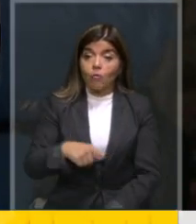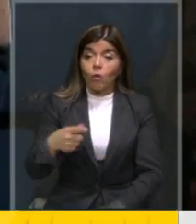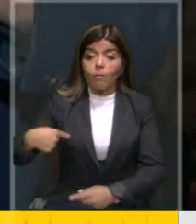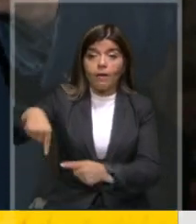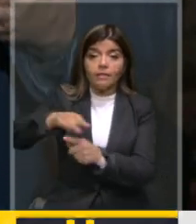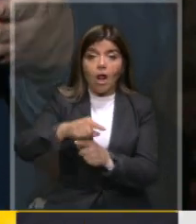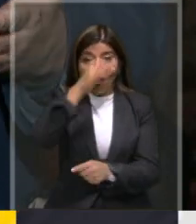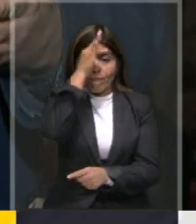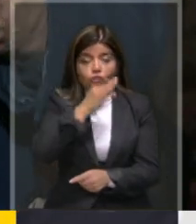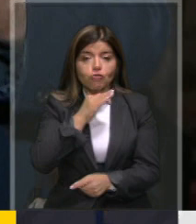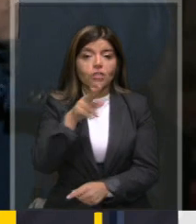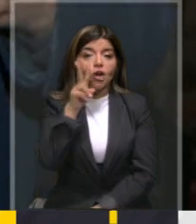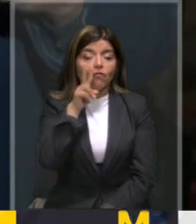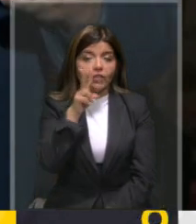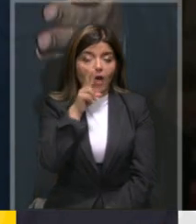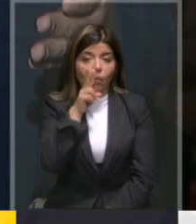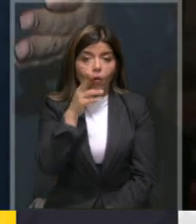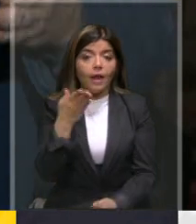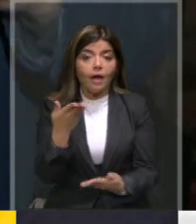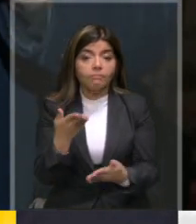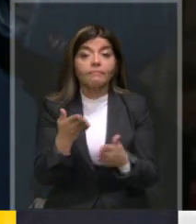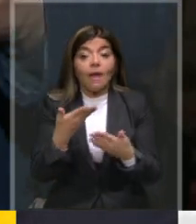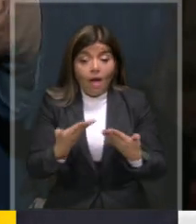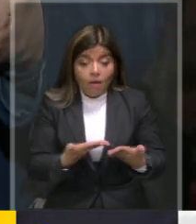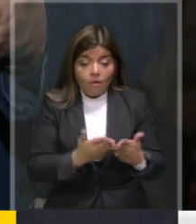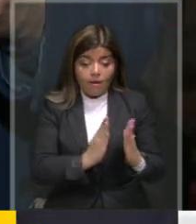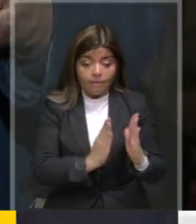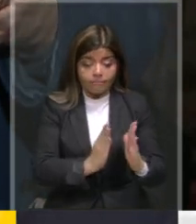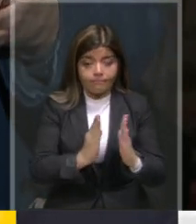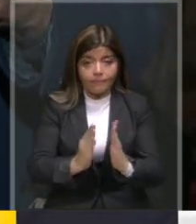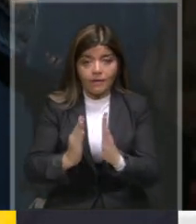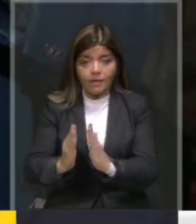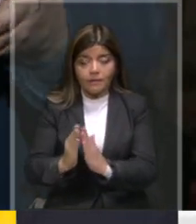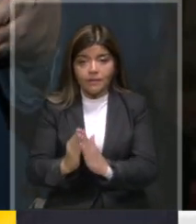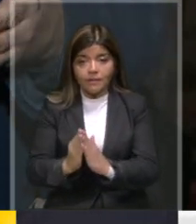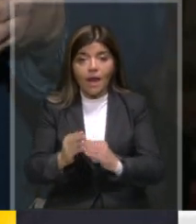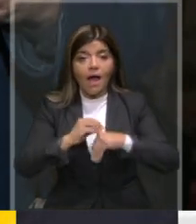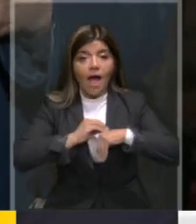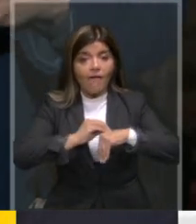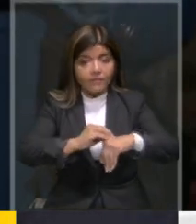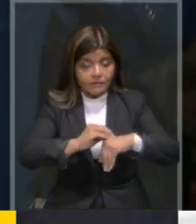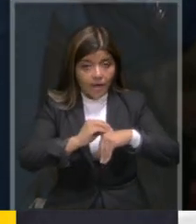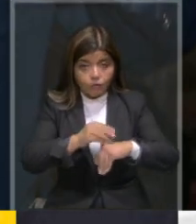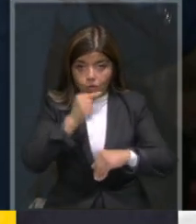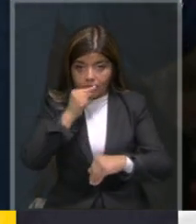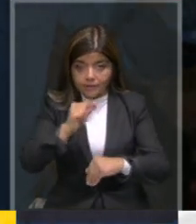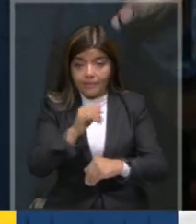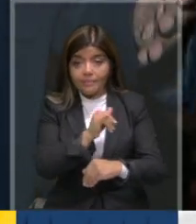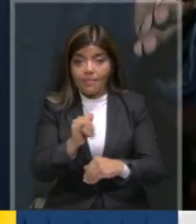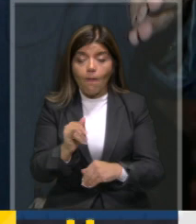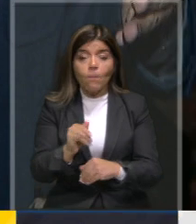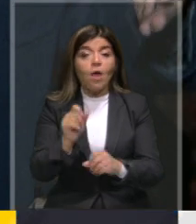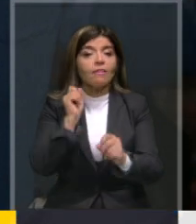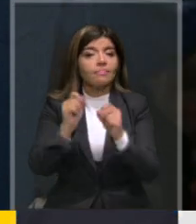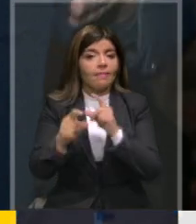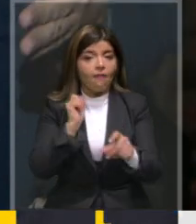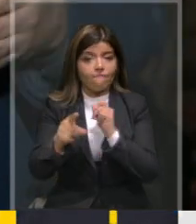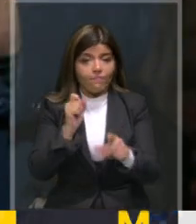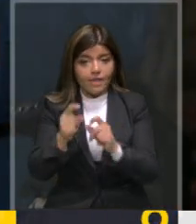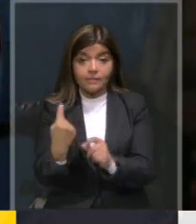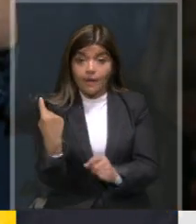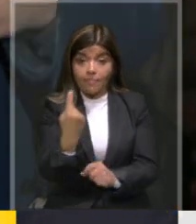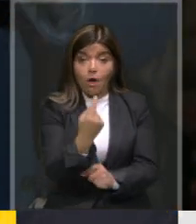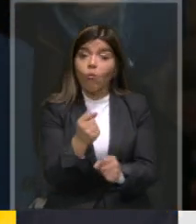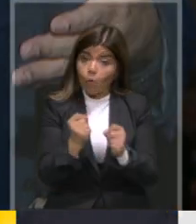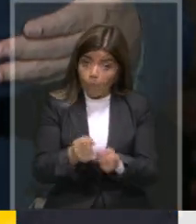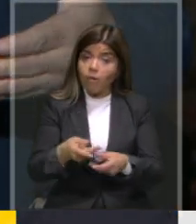vitacura que como decíamos todavía hay una etapa es la formulación de cargos Recién ahora viene la etapa de la defensa por parte de cada uno de